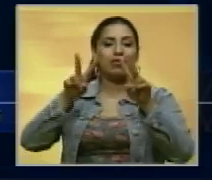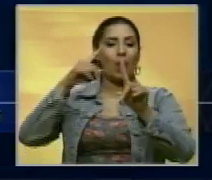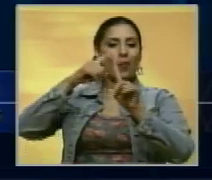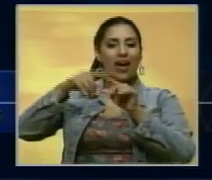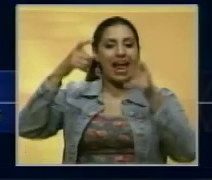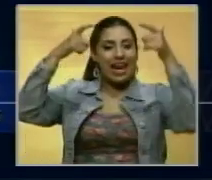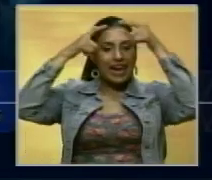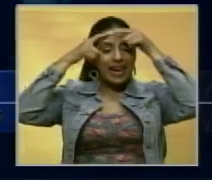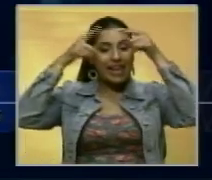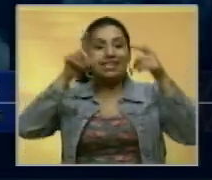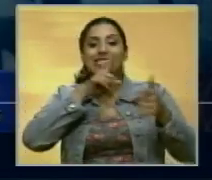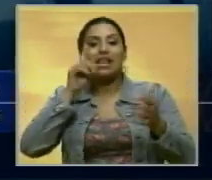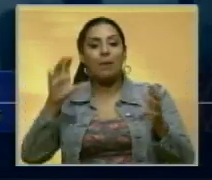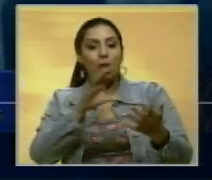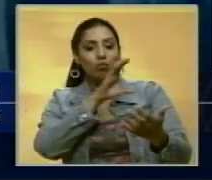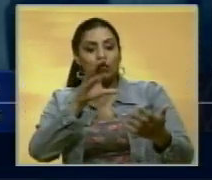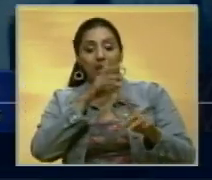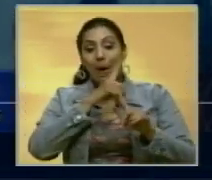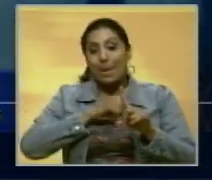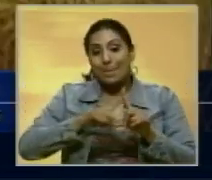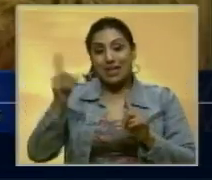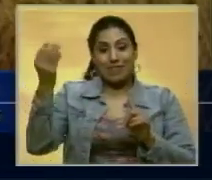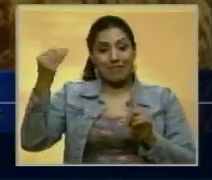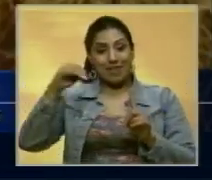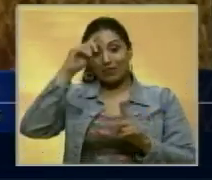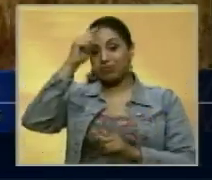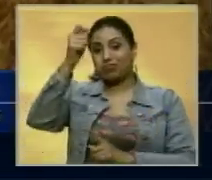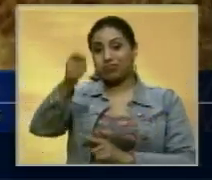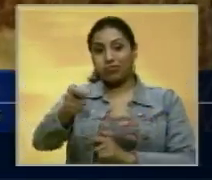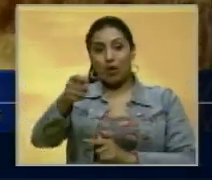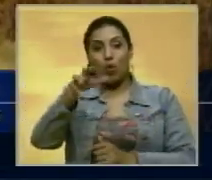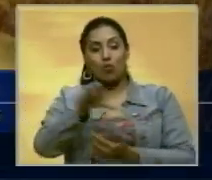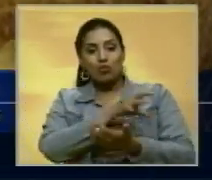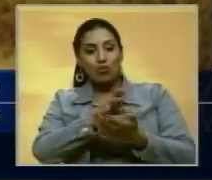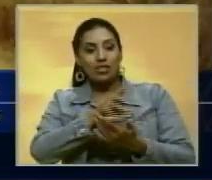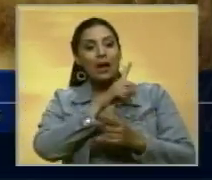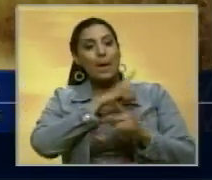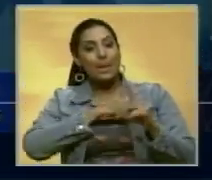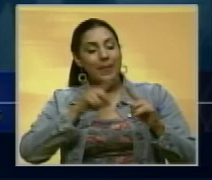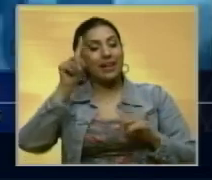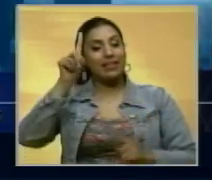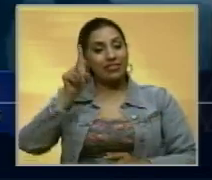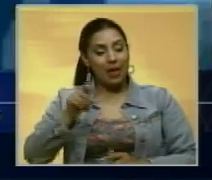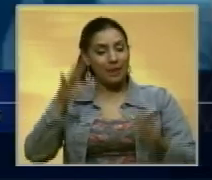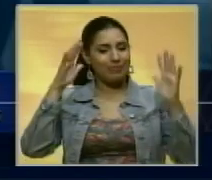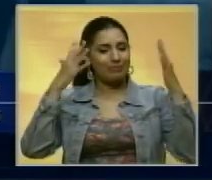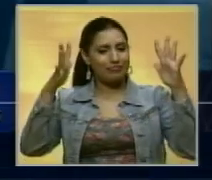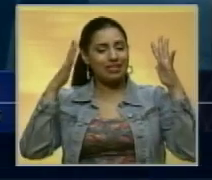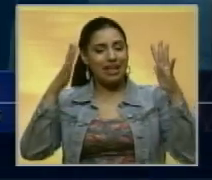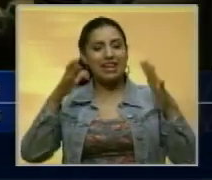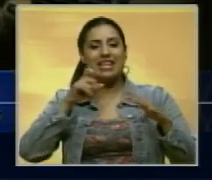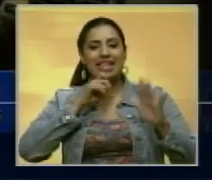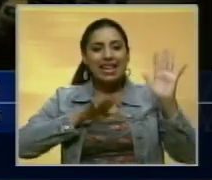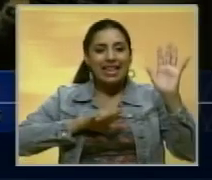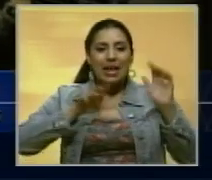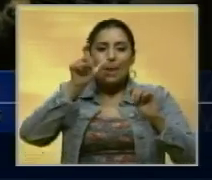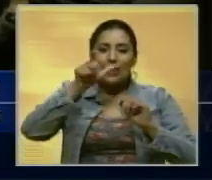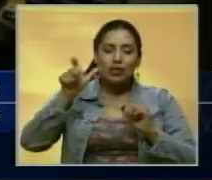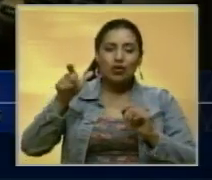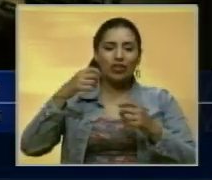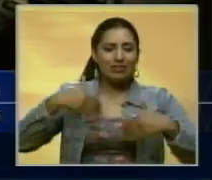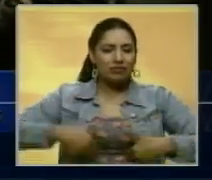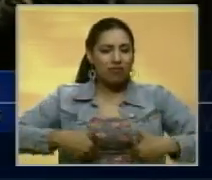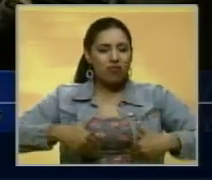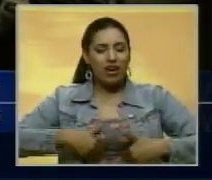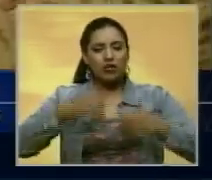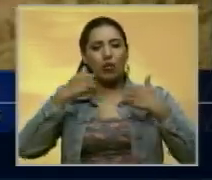rey de la música. Sin embargo, no solo será honrado por su legado musical, sino también aplaudido por sus incesantes